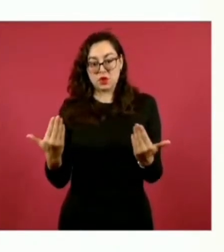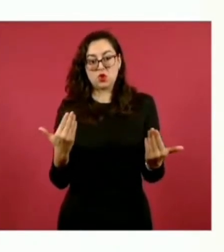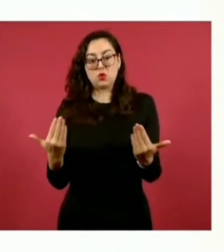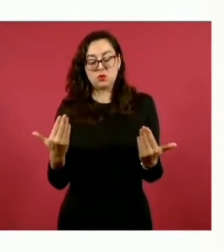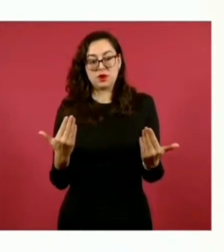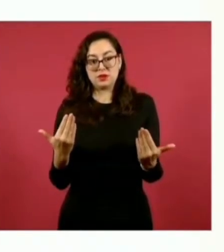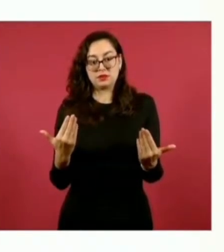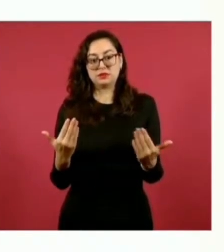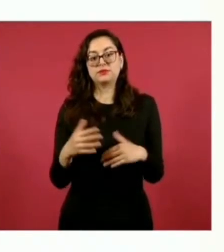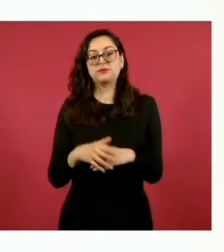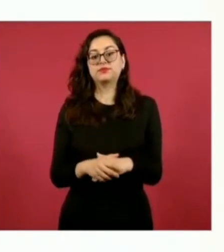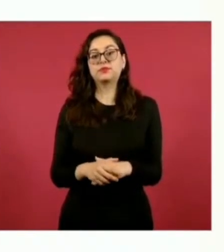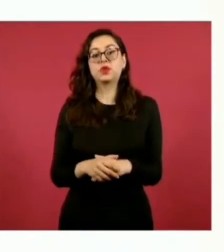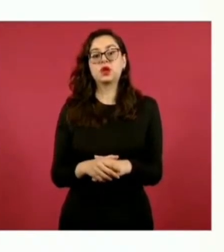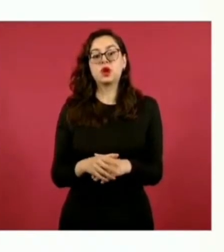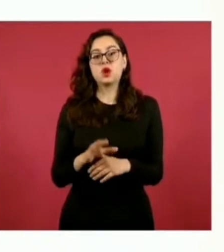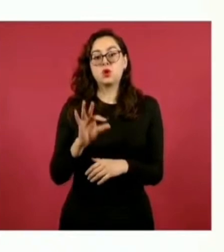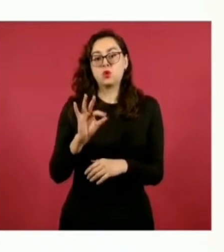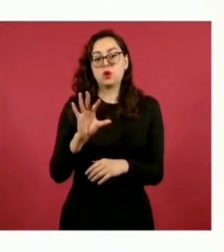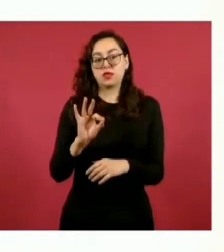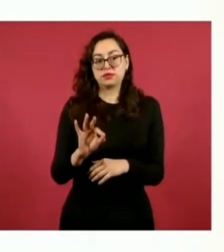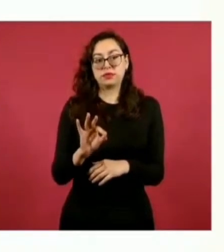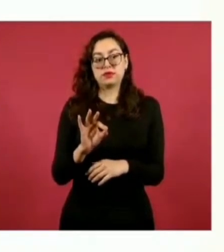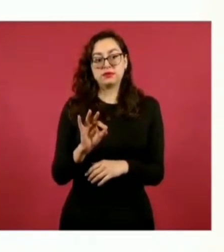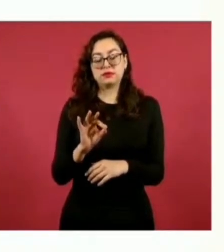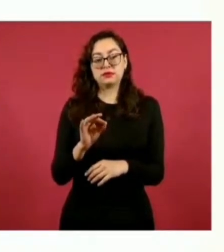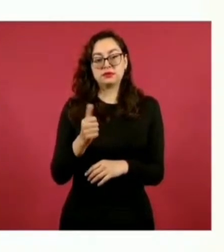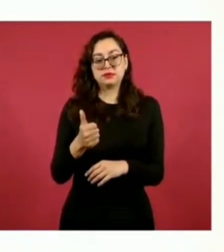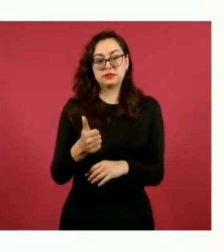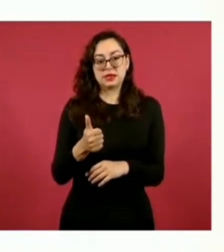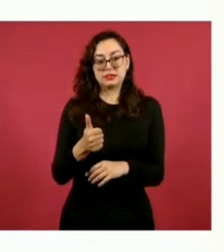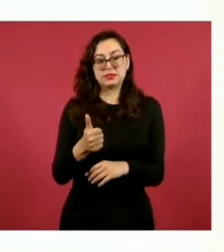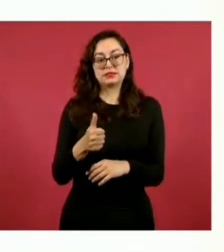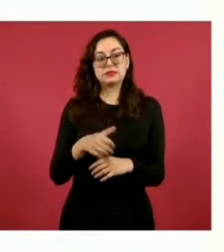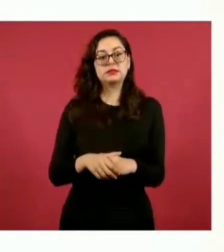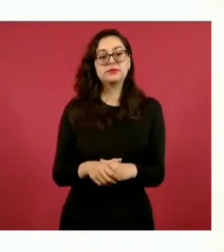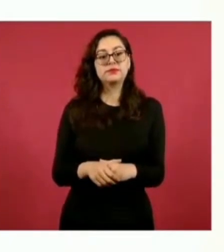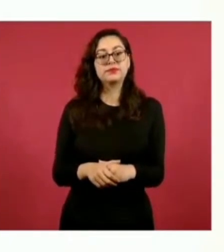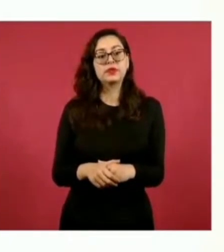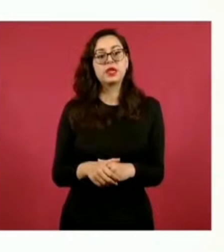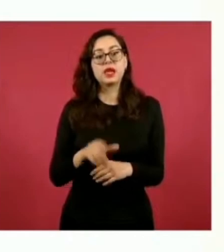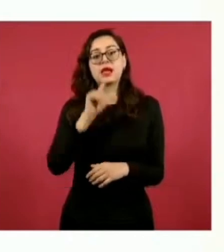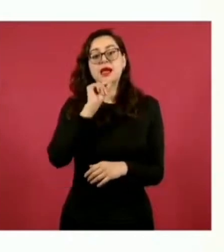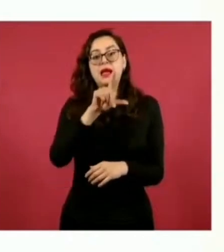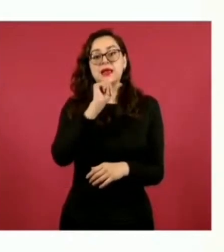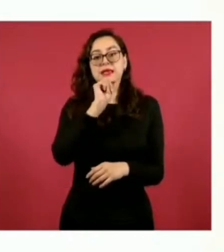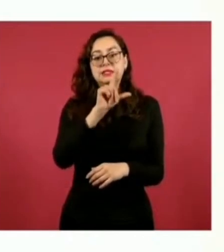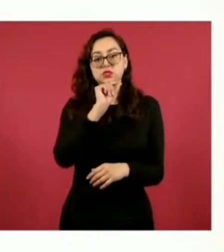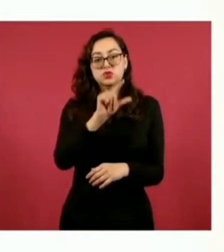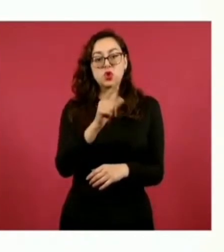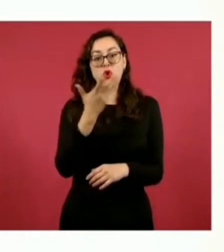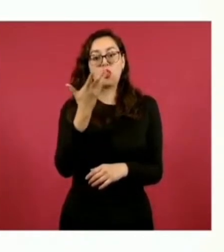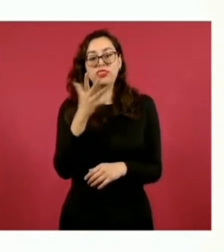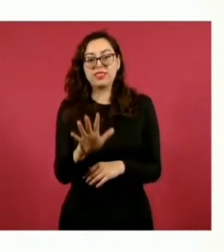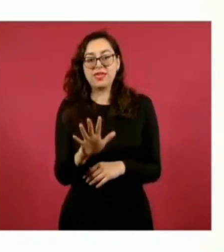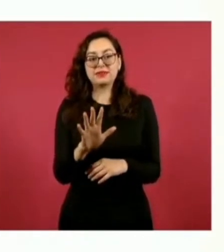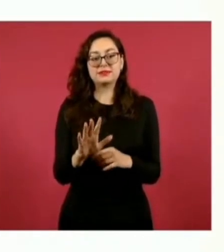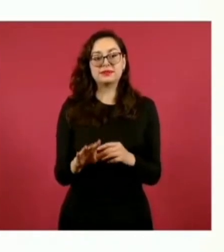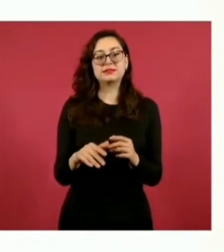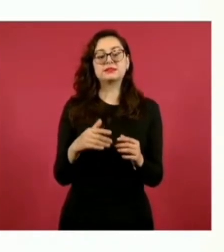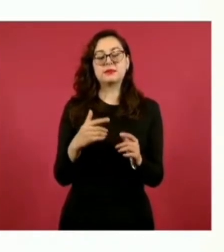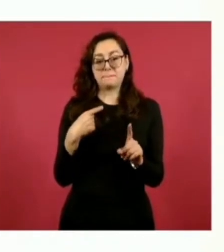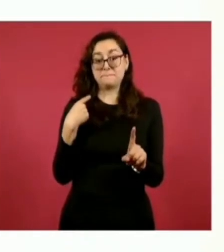de junio 46 menos adelante en Jalisco 10 homicidios más